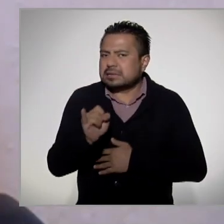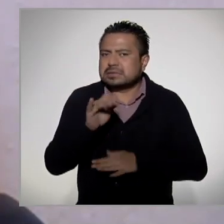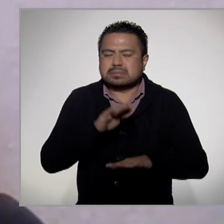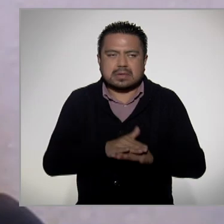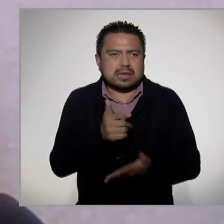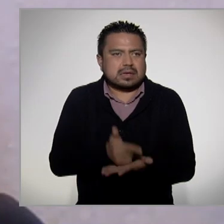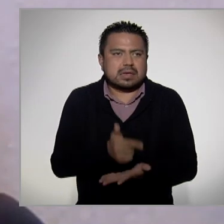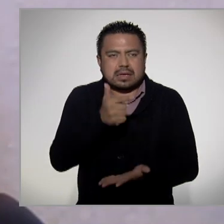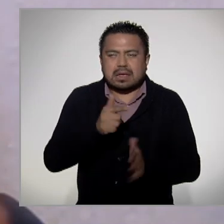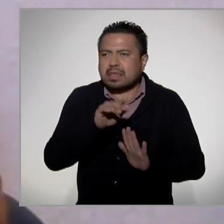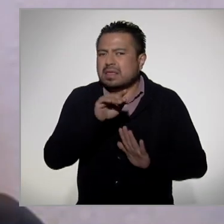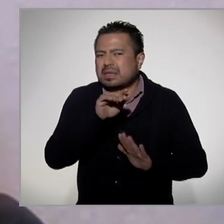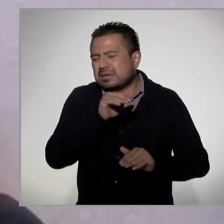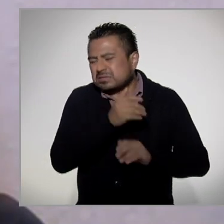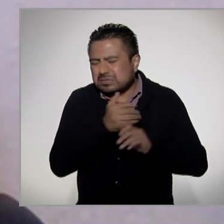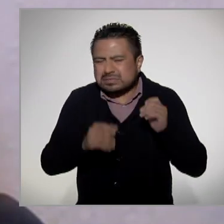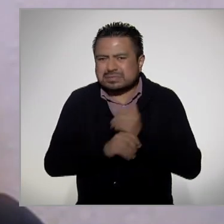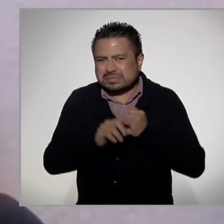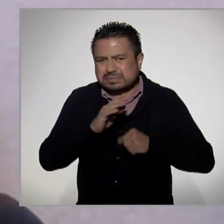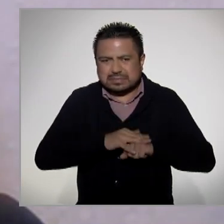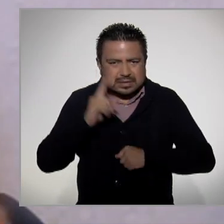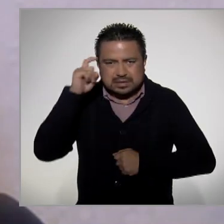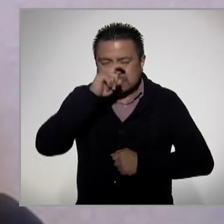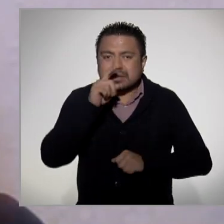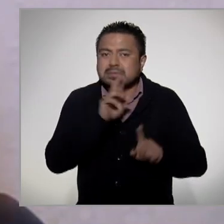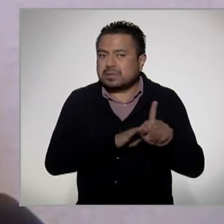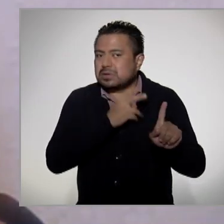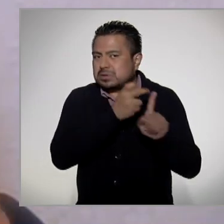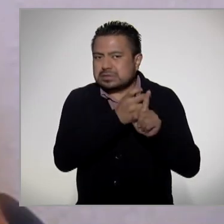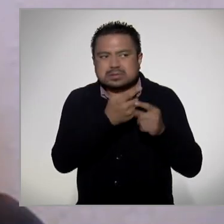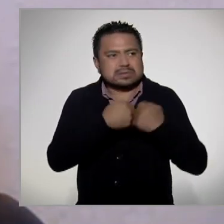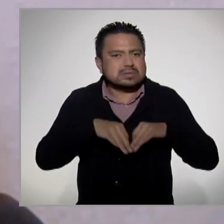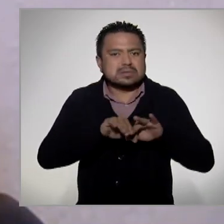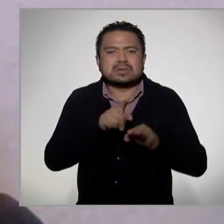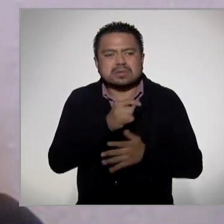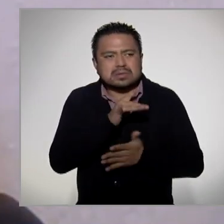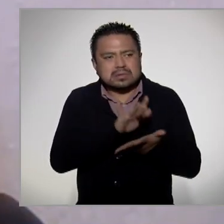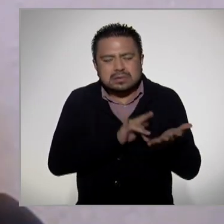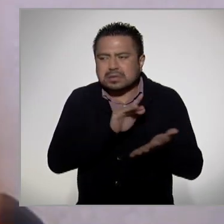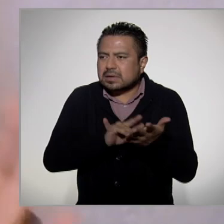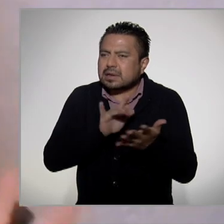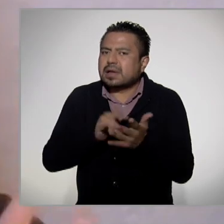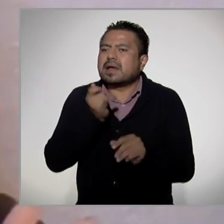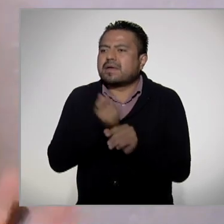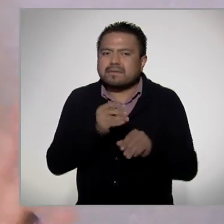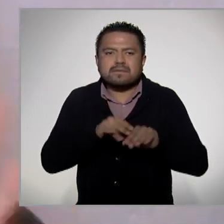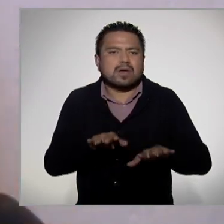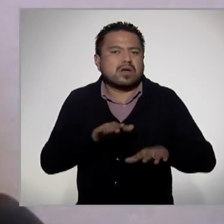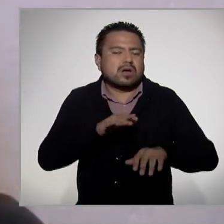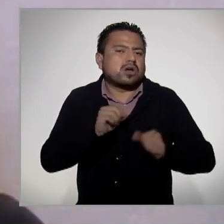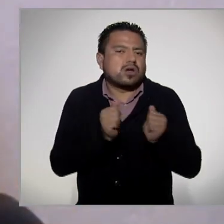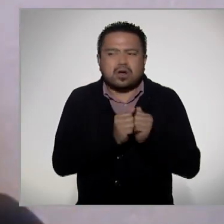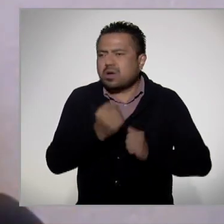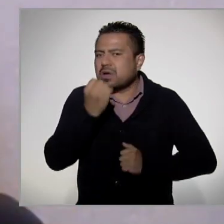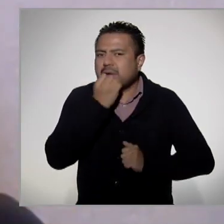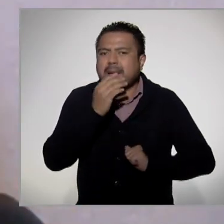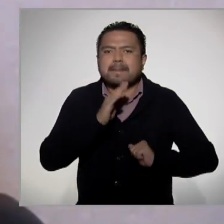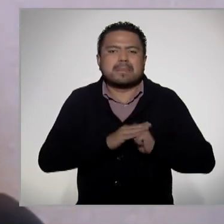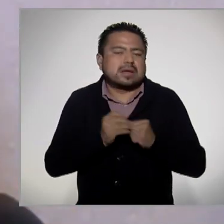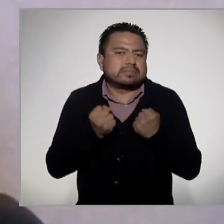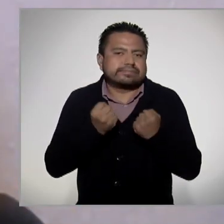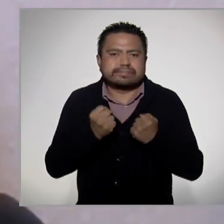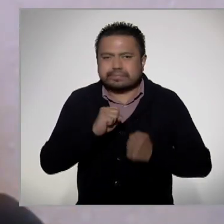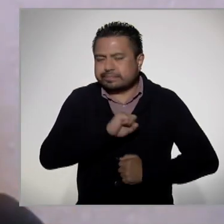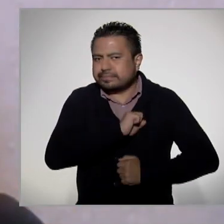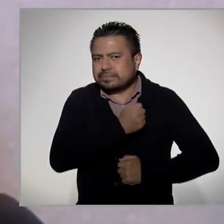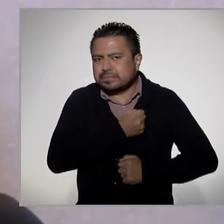deficiencias por ello es muy importante informarnos y consumir alimentos adicionados y fortificados de